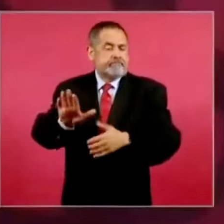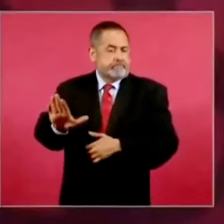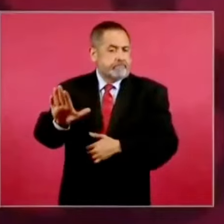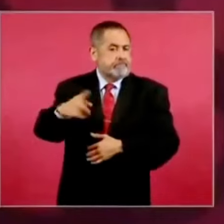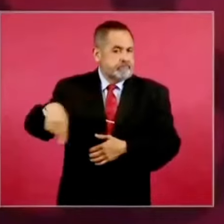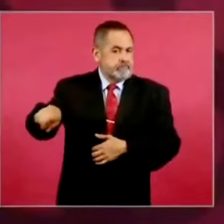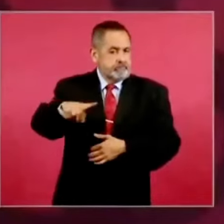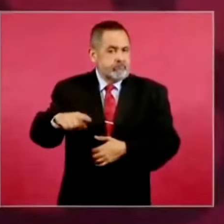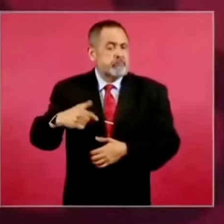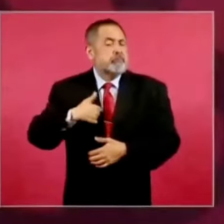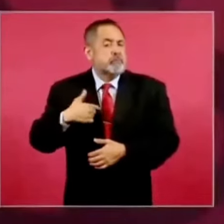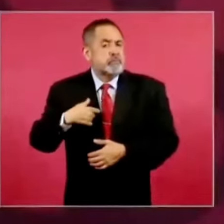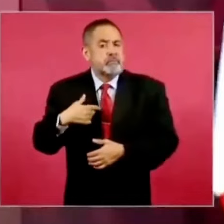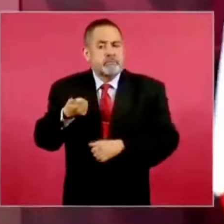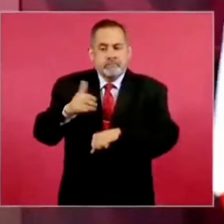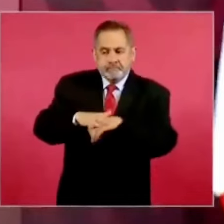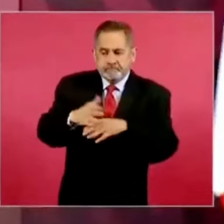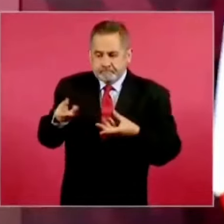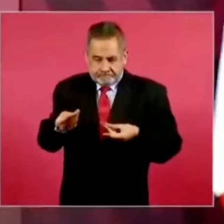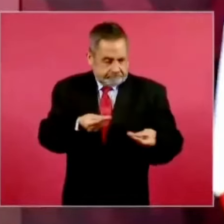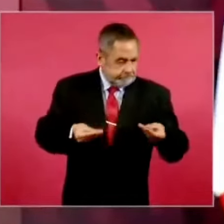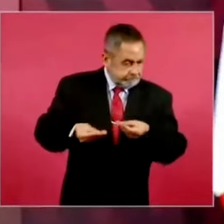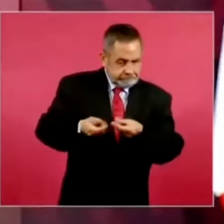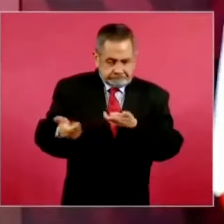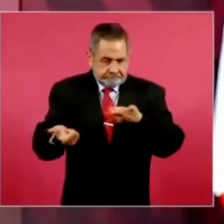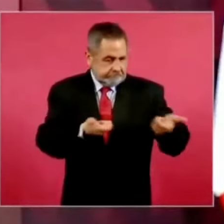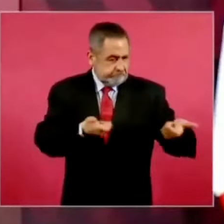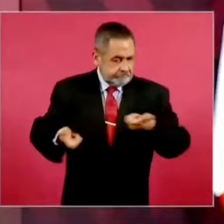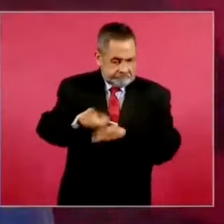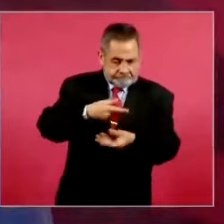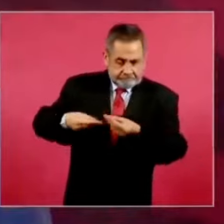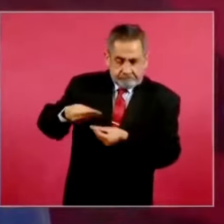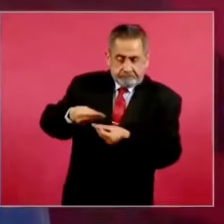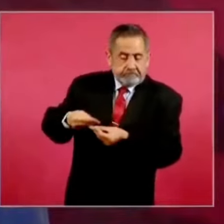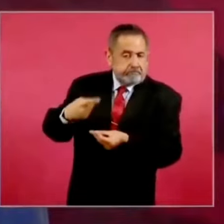Nosotros somos simplemente administradores de los dineros del pueblo